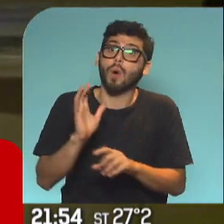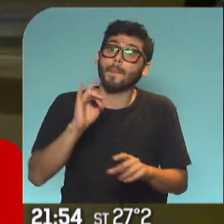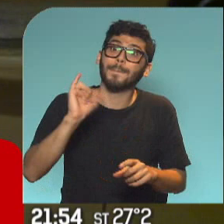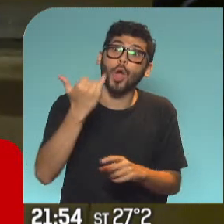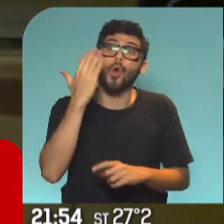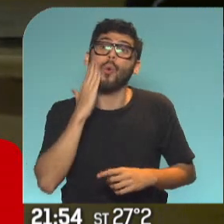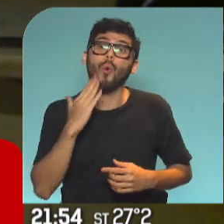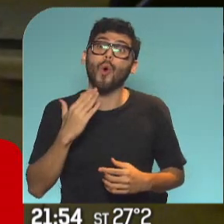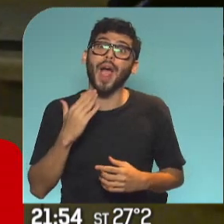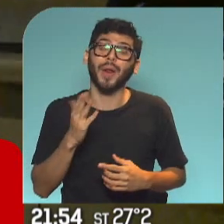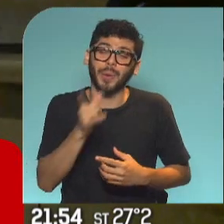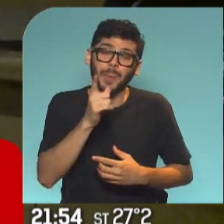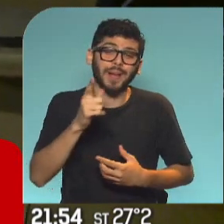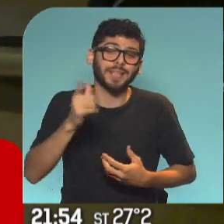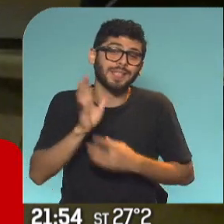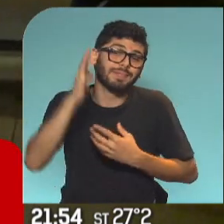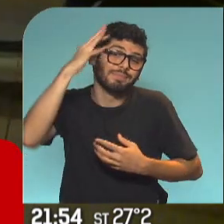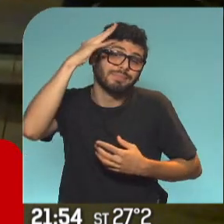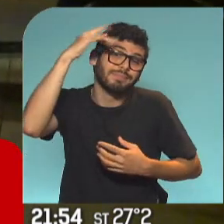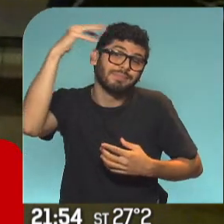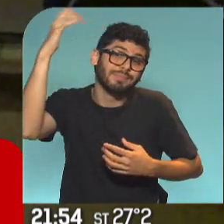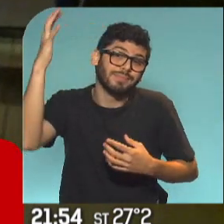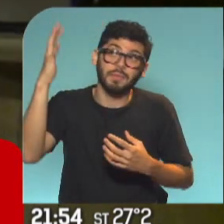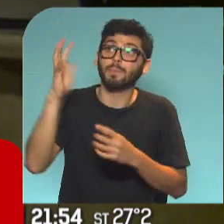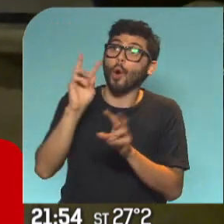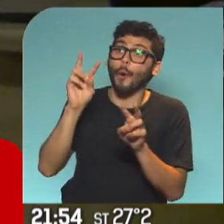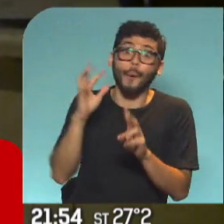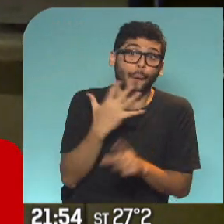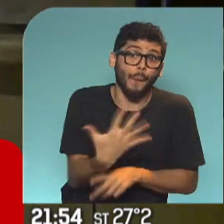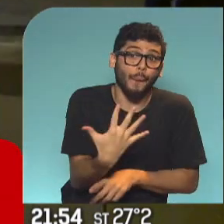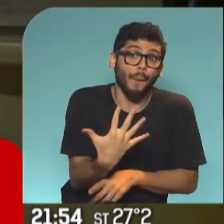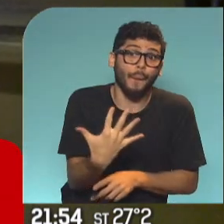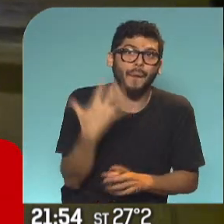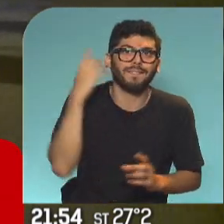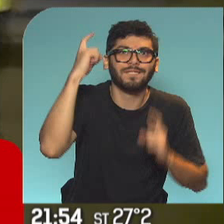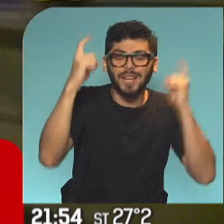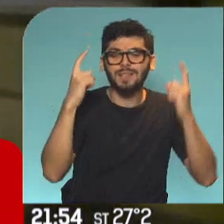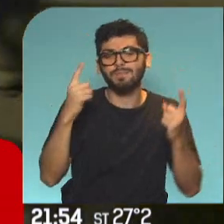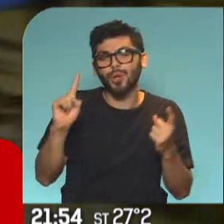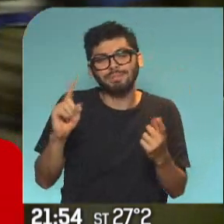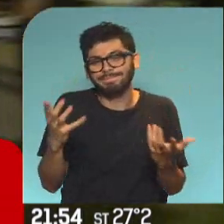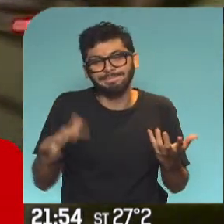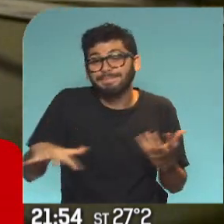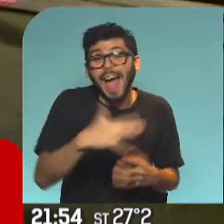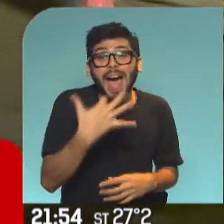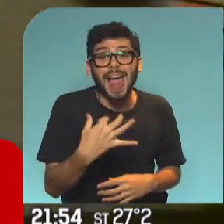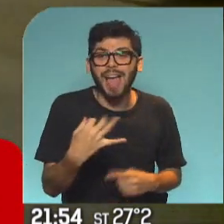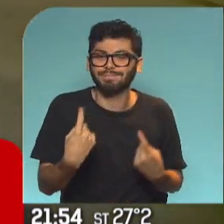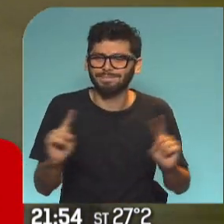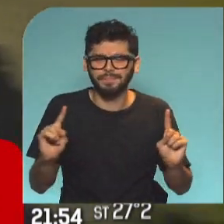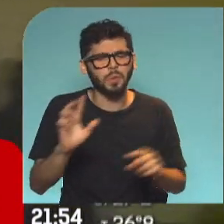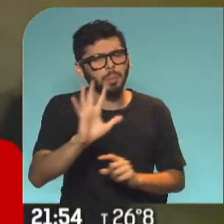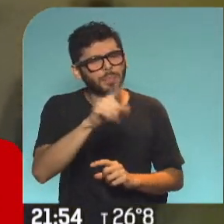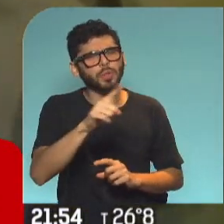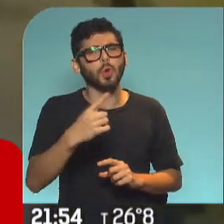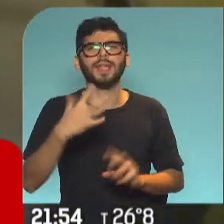Preferimos la poesía que la realidad en ese momento. En fin. Es más linda la poesía que la realidad, pero en línea con la realidad que